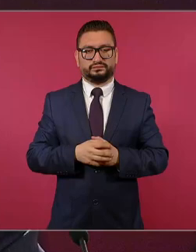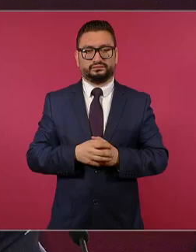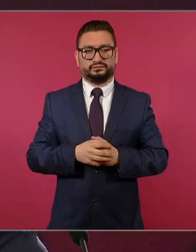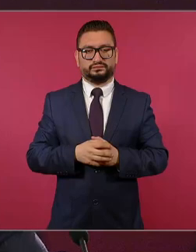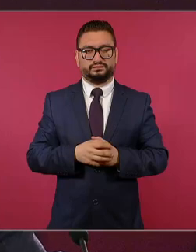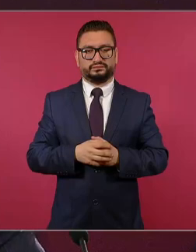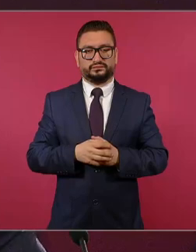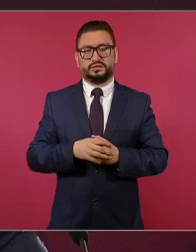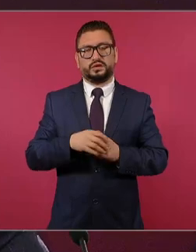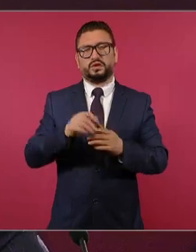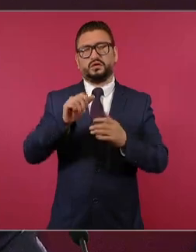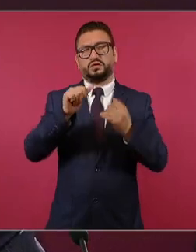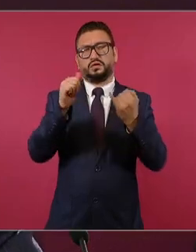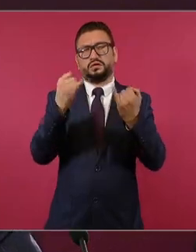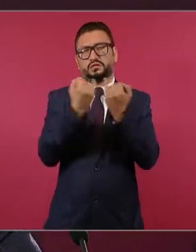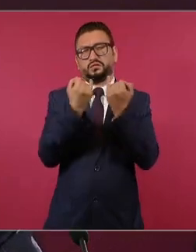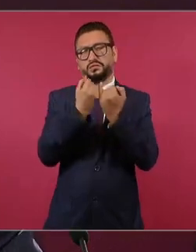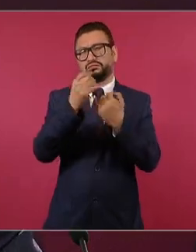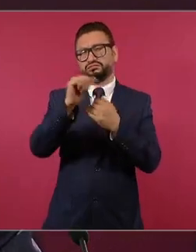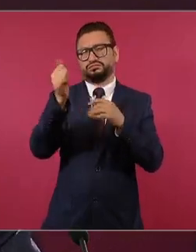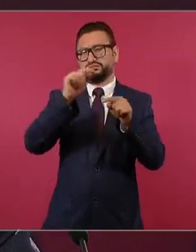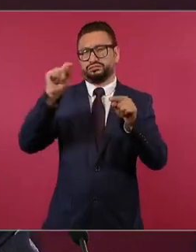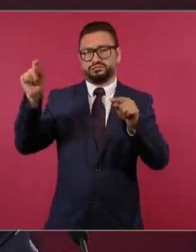como a otros.